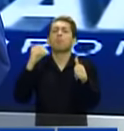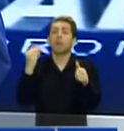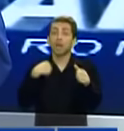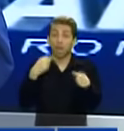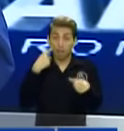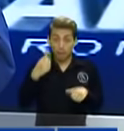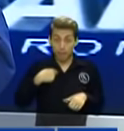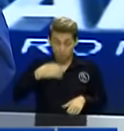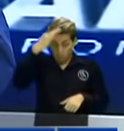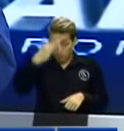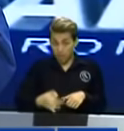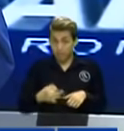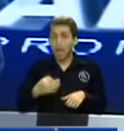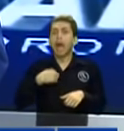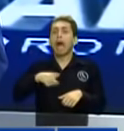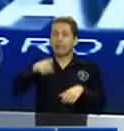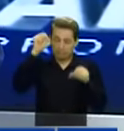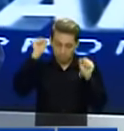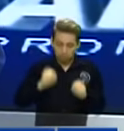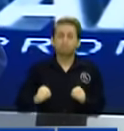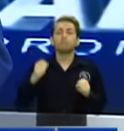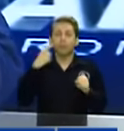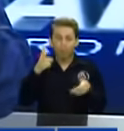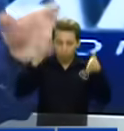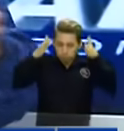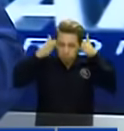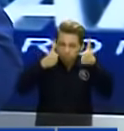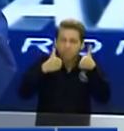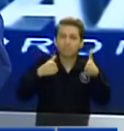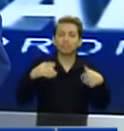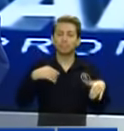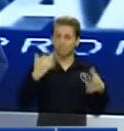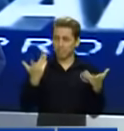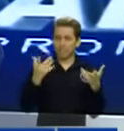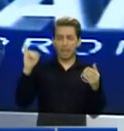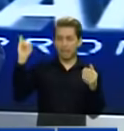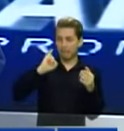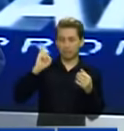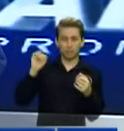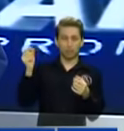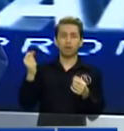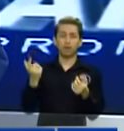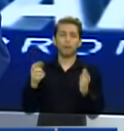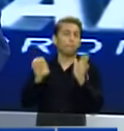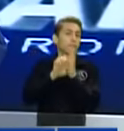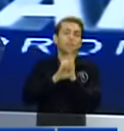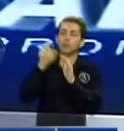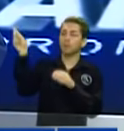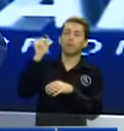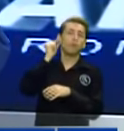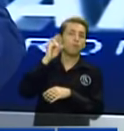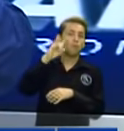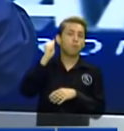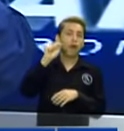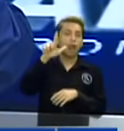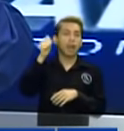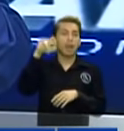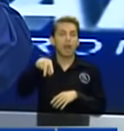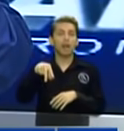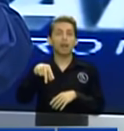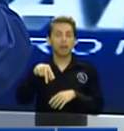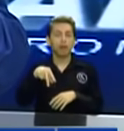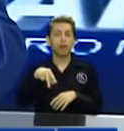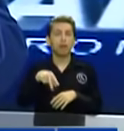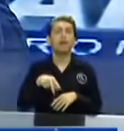bien, vamos a poder ir focalizando la infección. Por ejemplo, Gualán. Gualán viene de